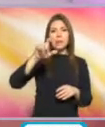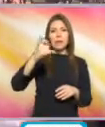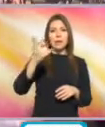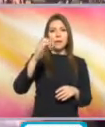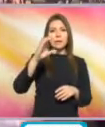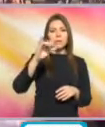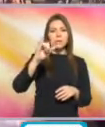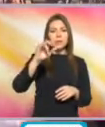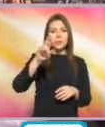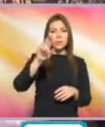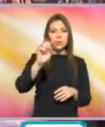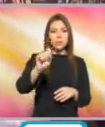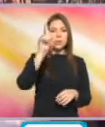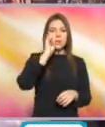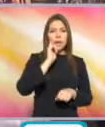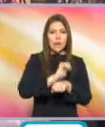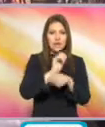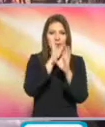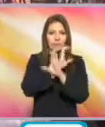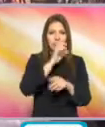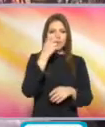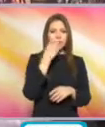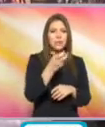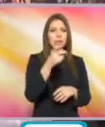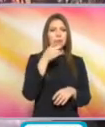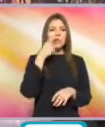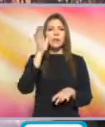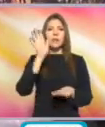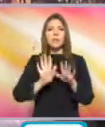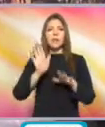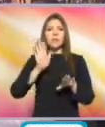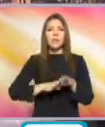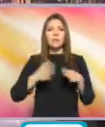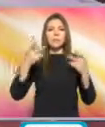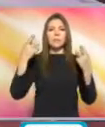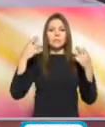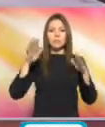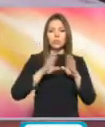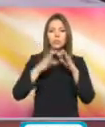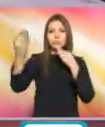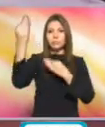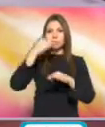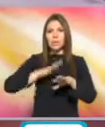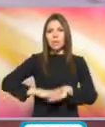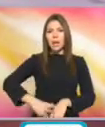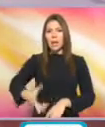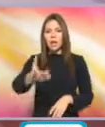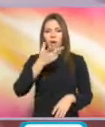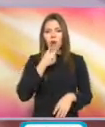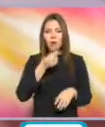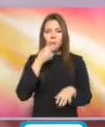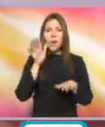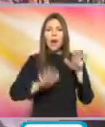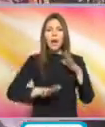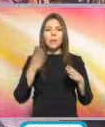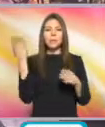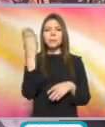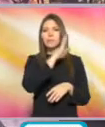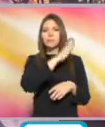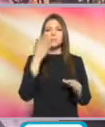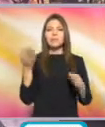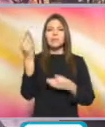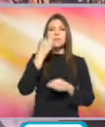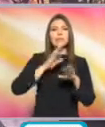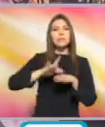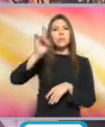tanto andrógina, Sí, en la sí. que eventualmente puede ser más masculina o más femenina y que no identificas claramente su propio